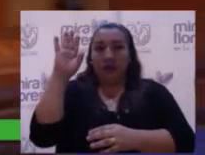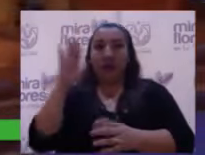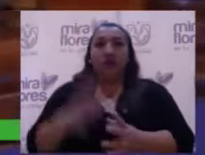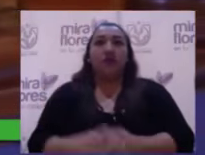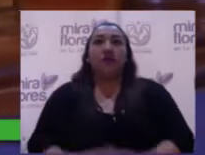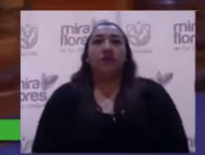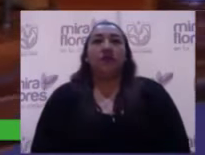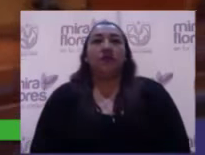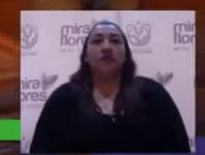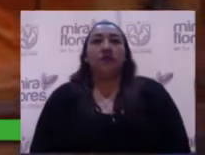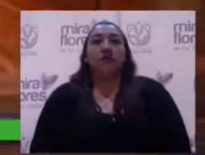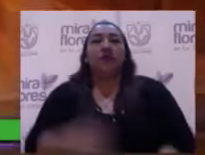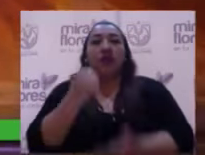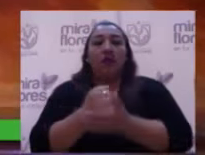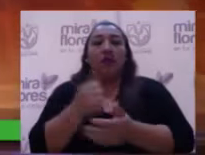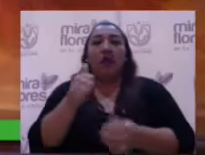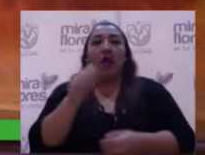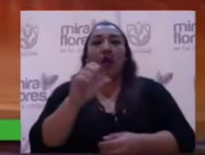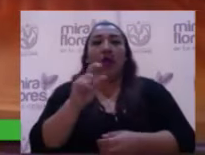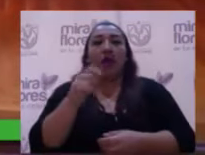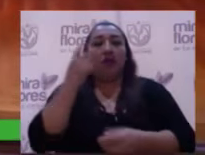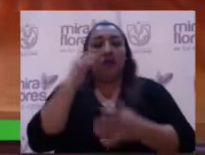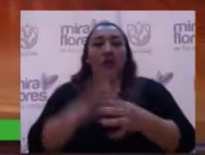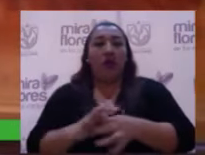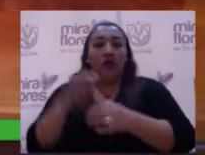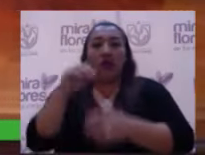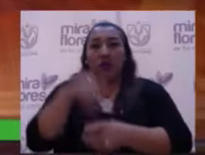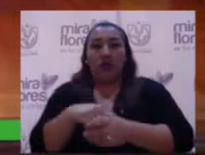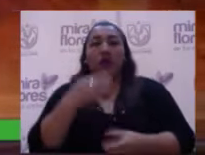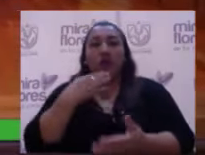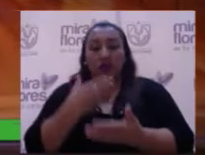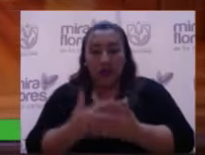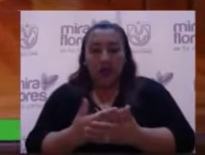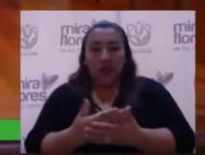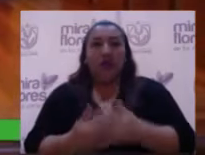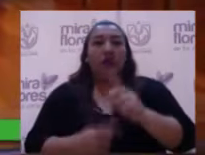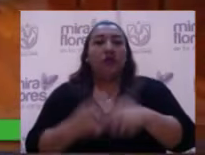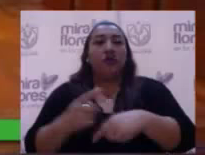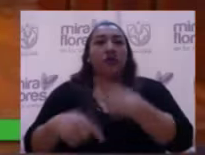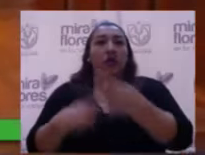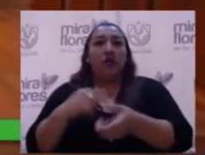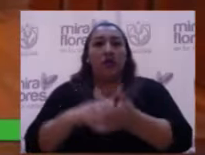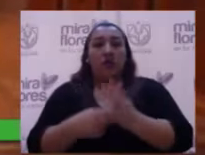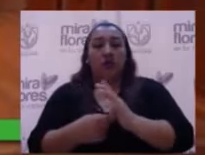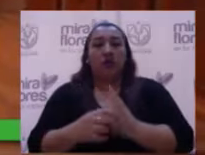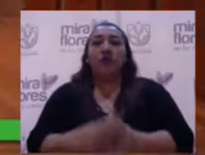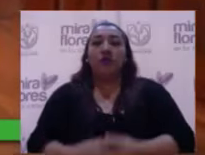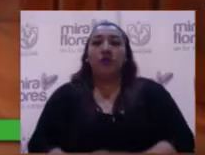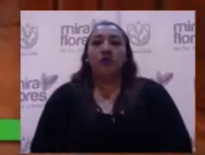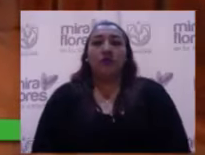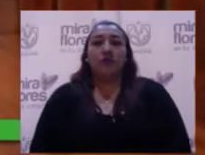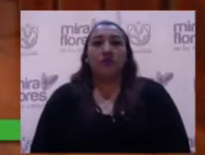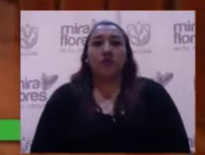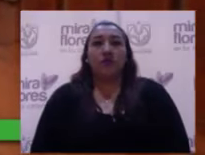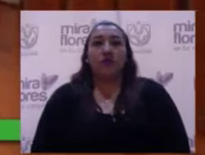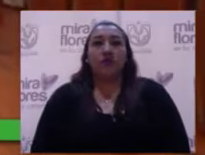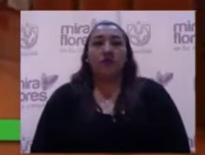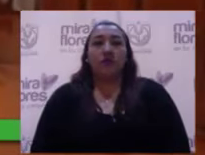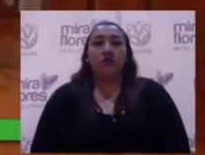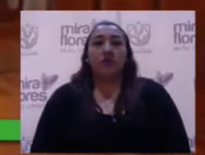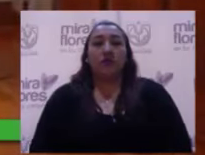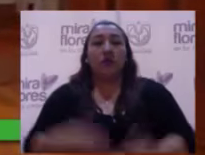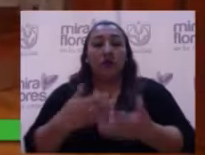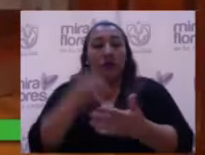conformidad. Se aprueba el acta por unanimidad de votos. Muchísimas gracias. Vamos al siguiente punto. Estación